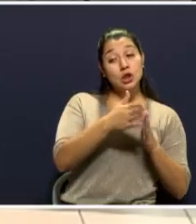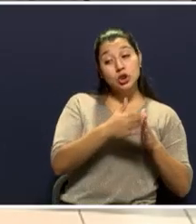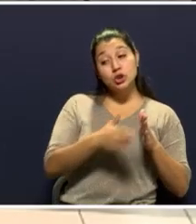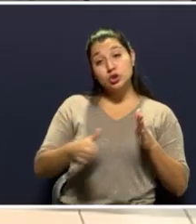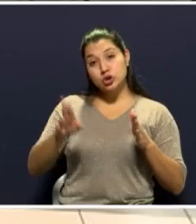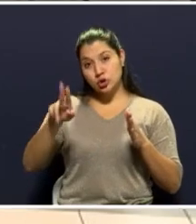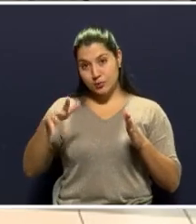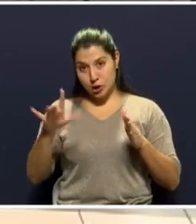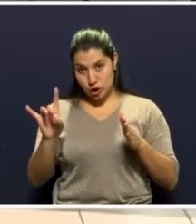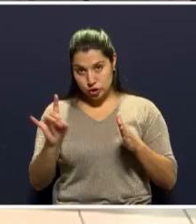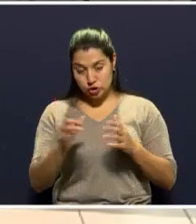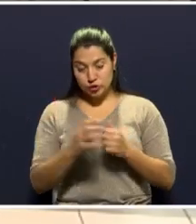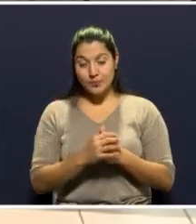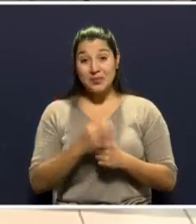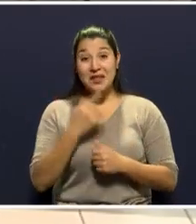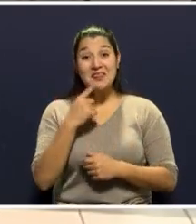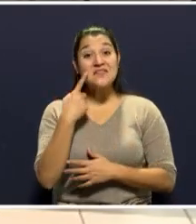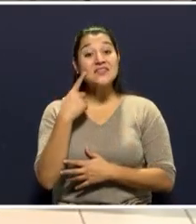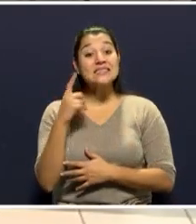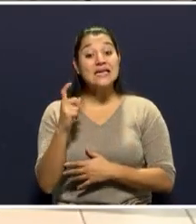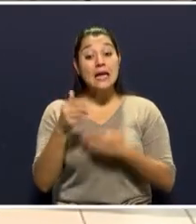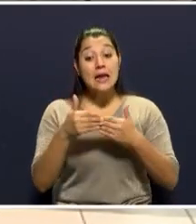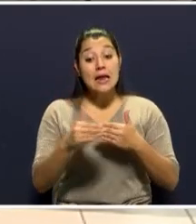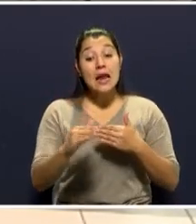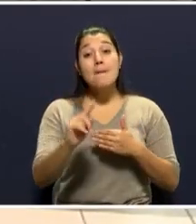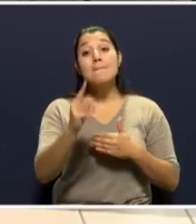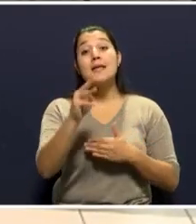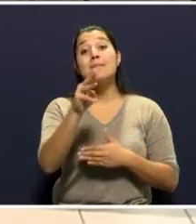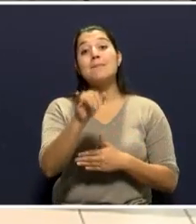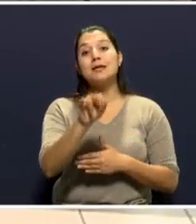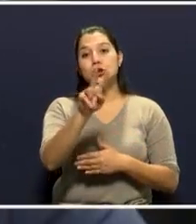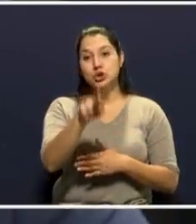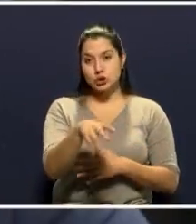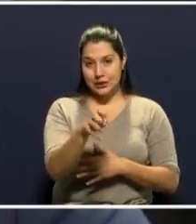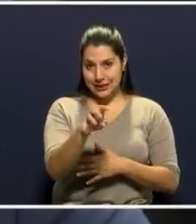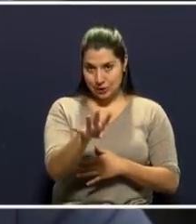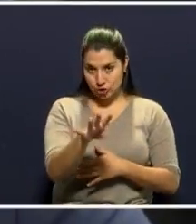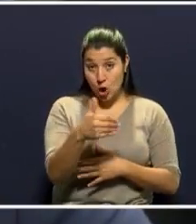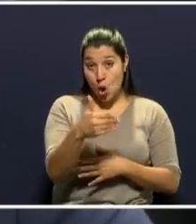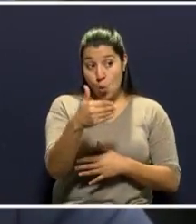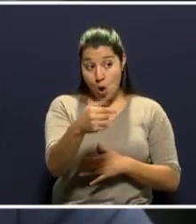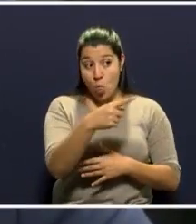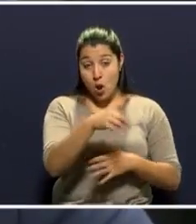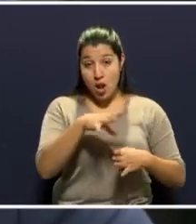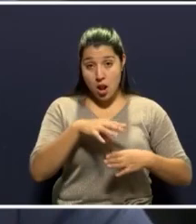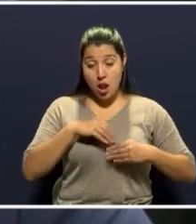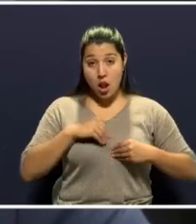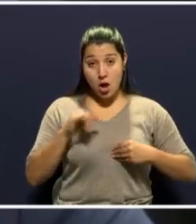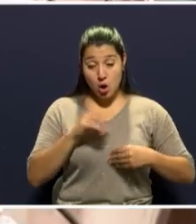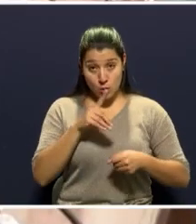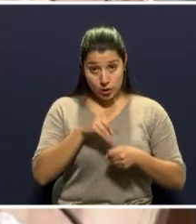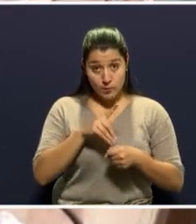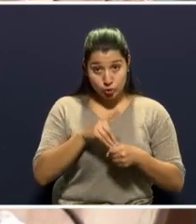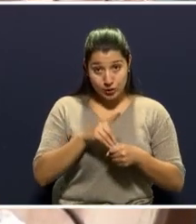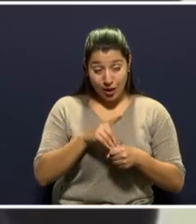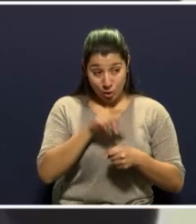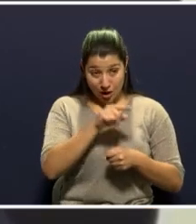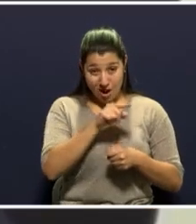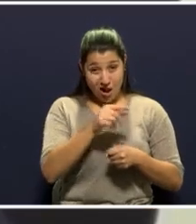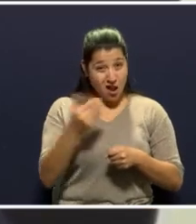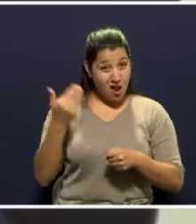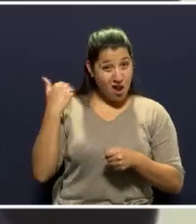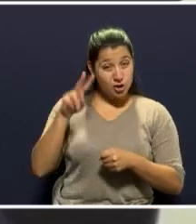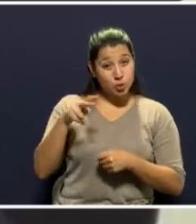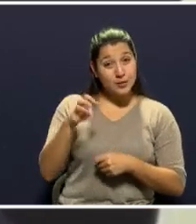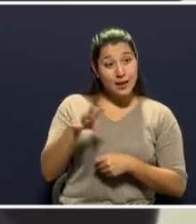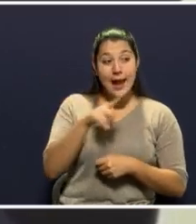La Fiscalía indicó que a partir del 1 de mayo del 2014, cuando Guevara asumió como diputado, tenía la obligación de